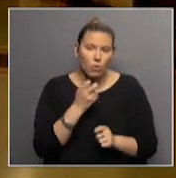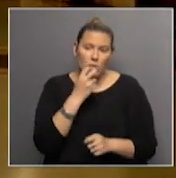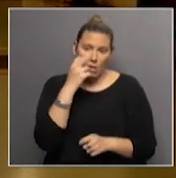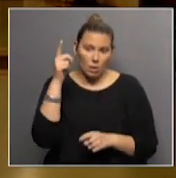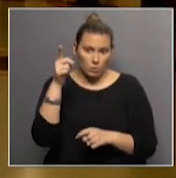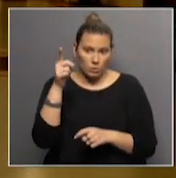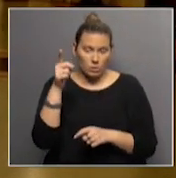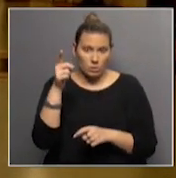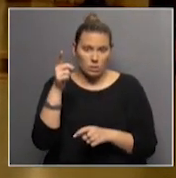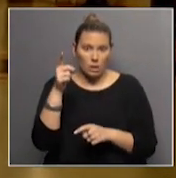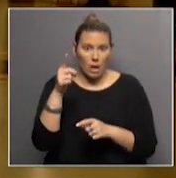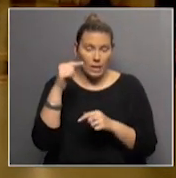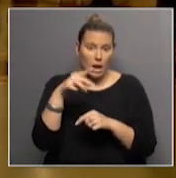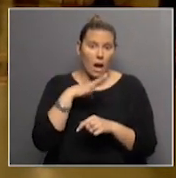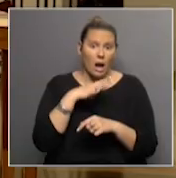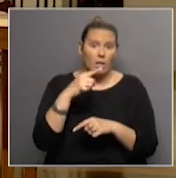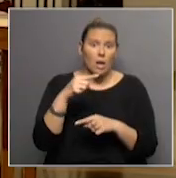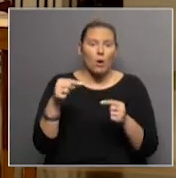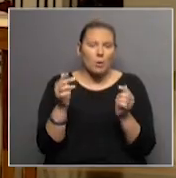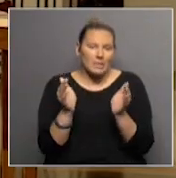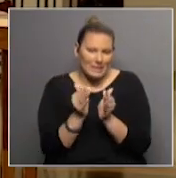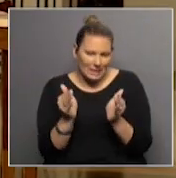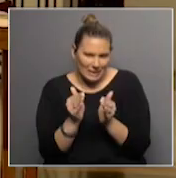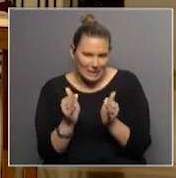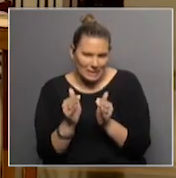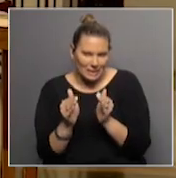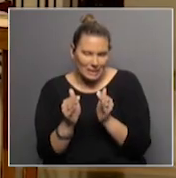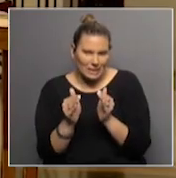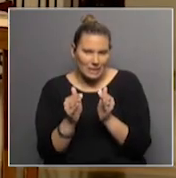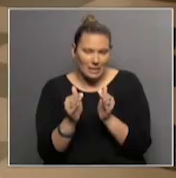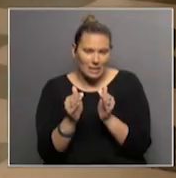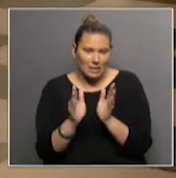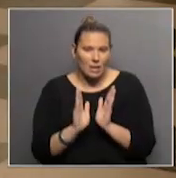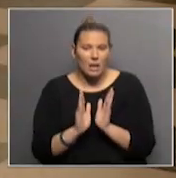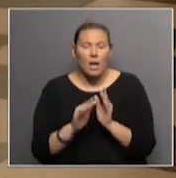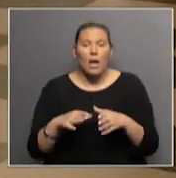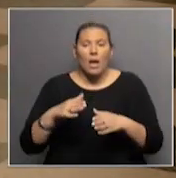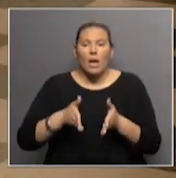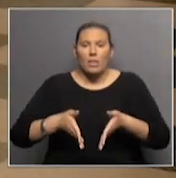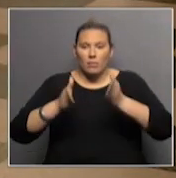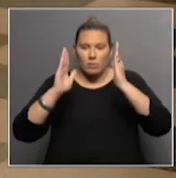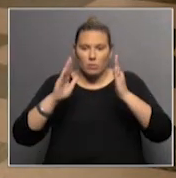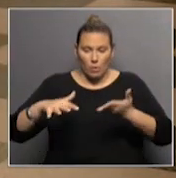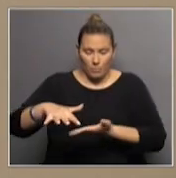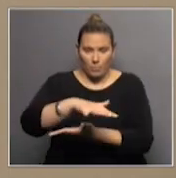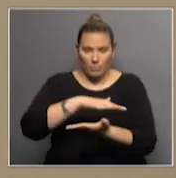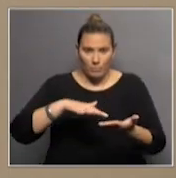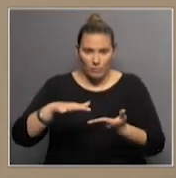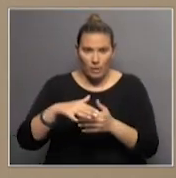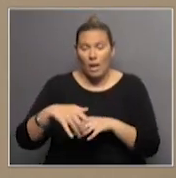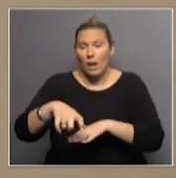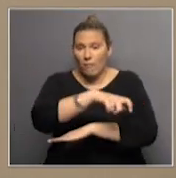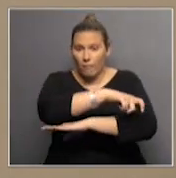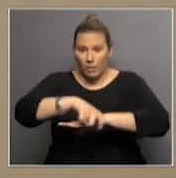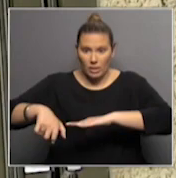que de él tenemos en el entrepiso algunas obras pequeñas y en el pasaje del edificio, en la pasiva, sobre la